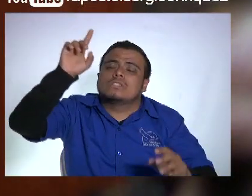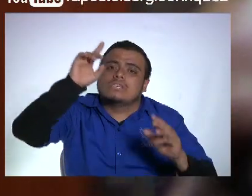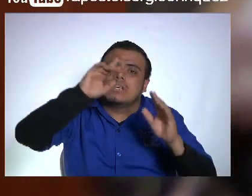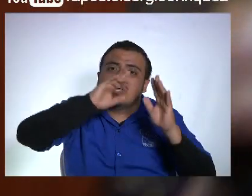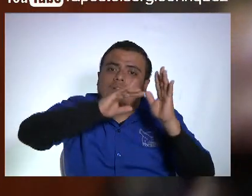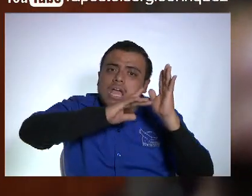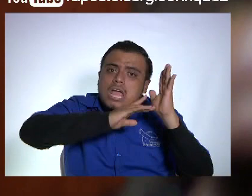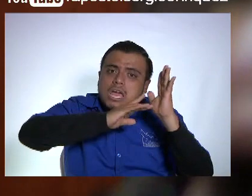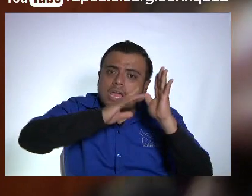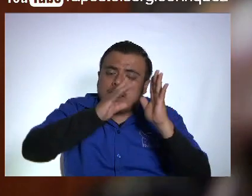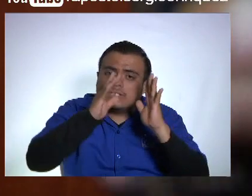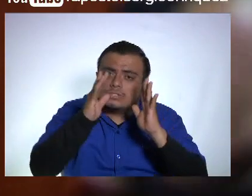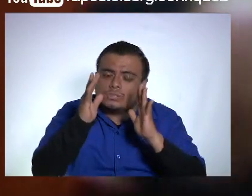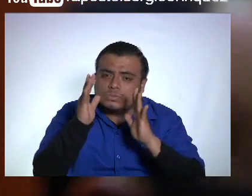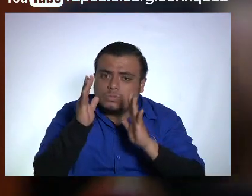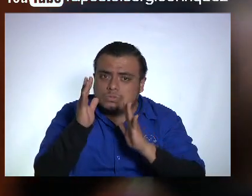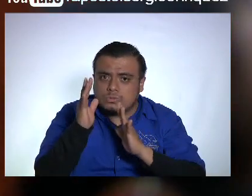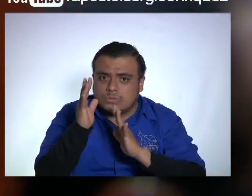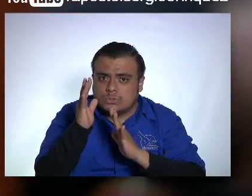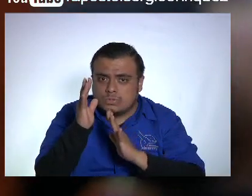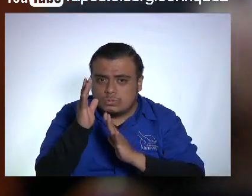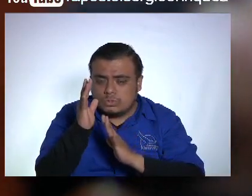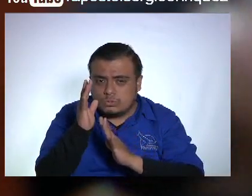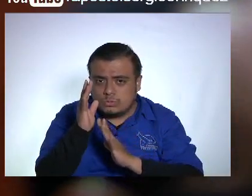por ti,